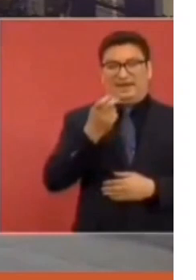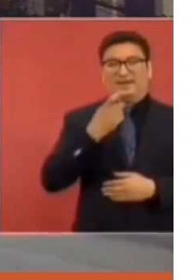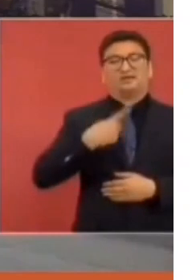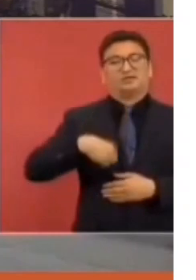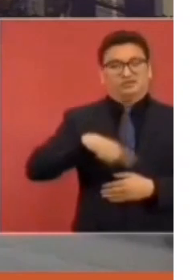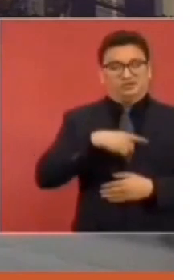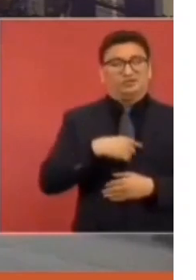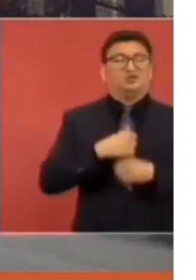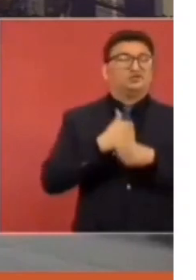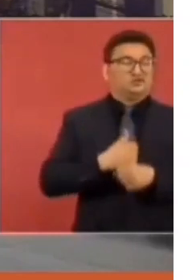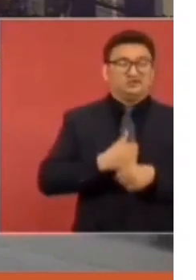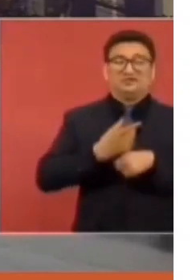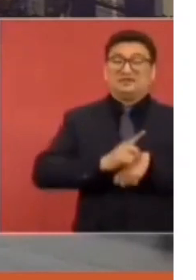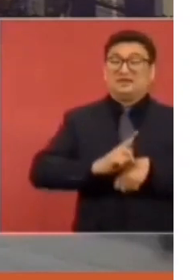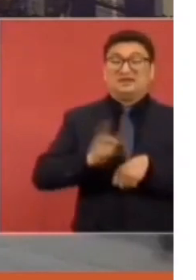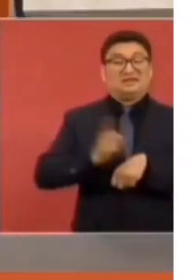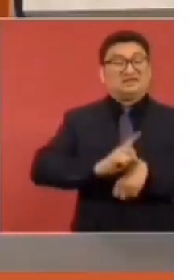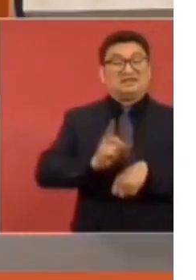padecemos diario